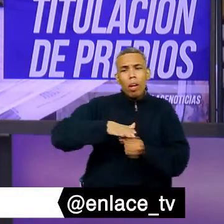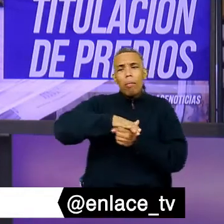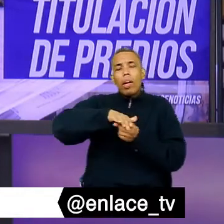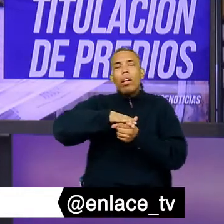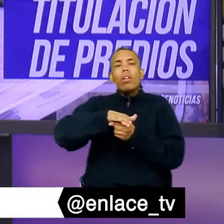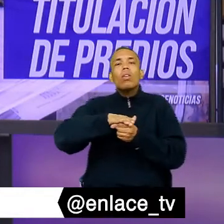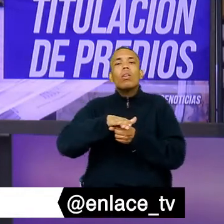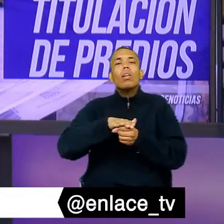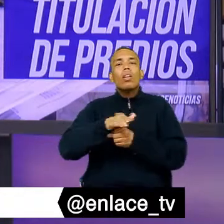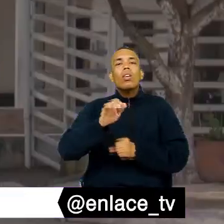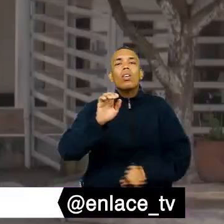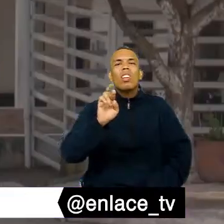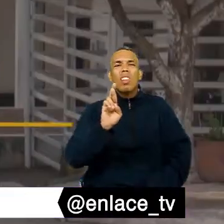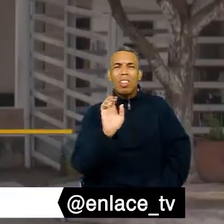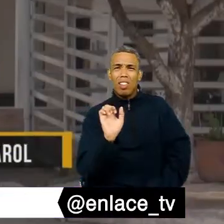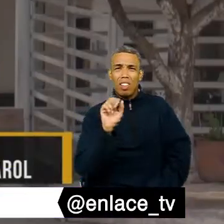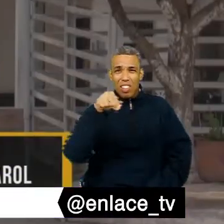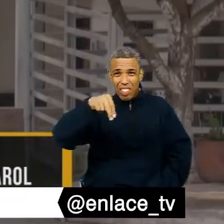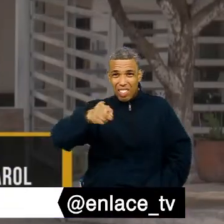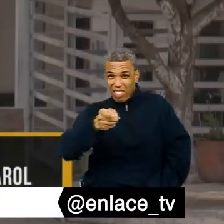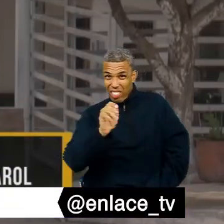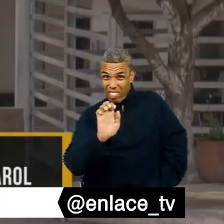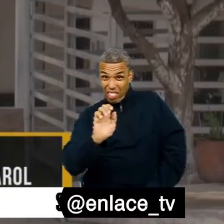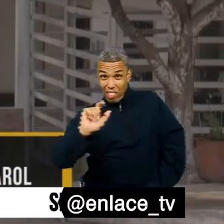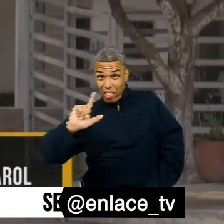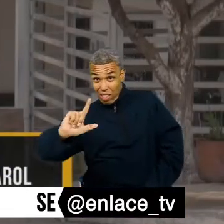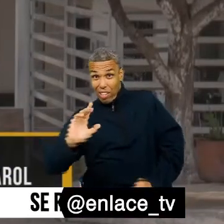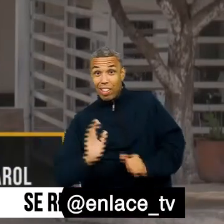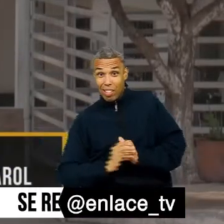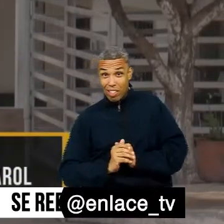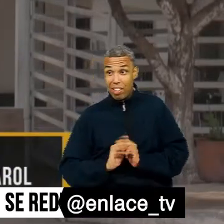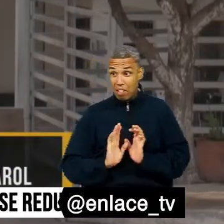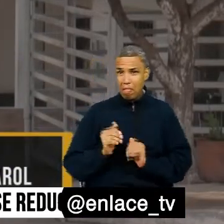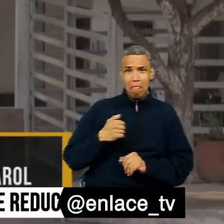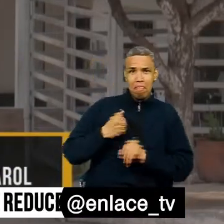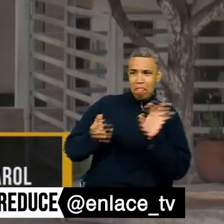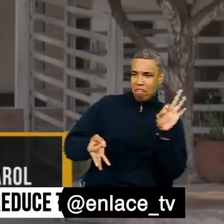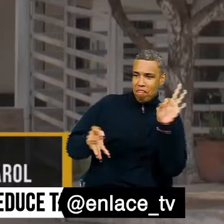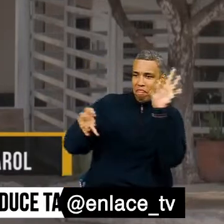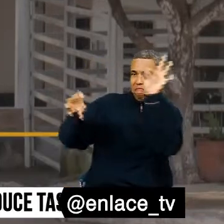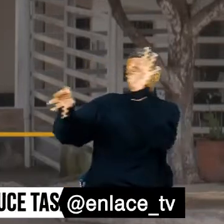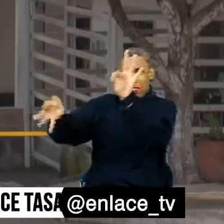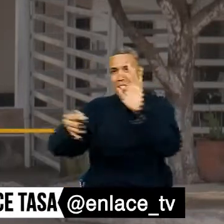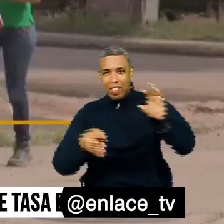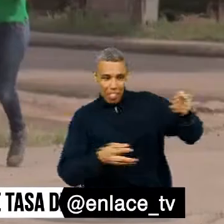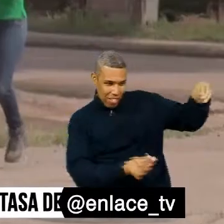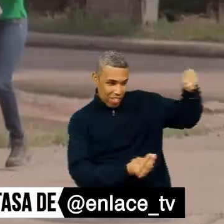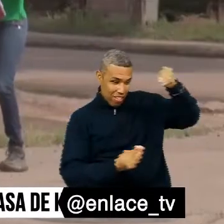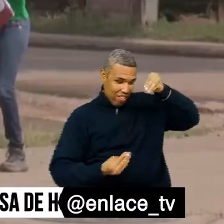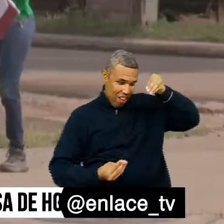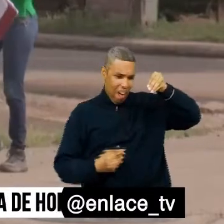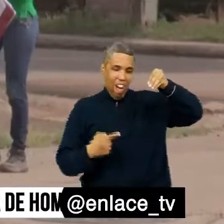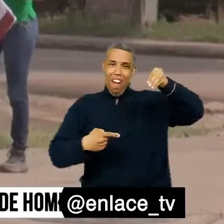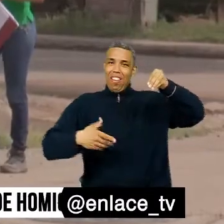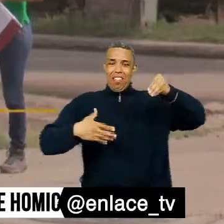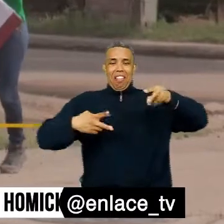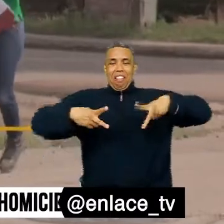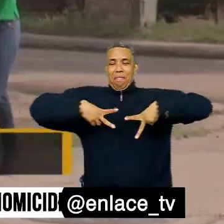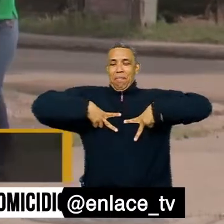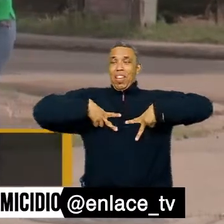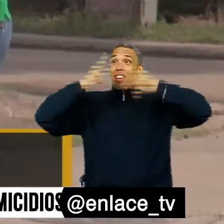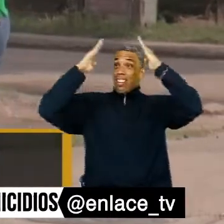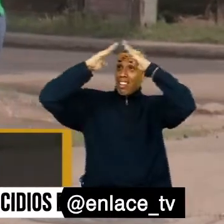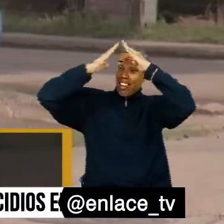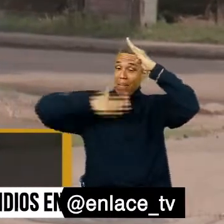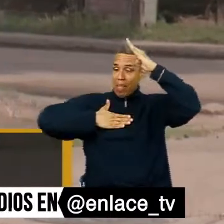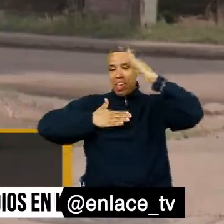Rangel. María Fernanda Acuña, vicepresidente de la Junta de Acción Comunal, se mostró complacida con esta visita realizada por los funcionarios de la empresa